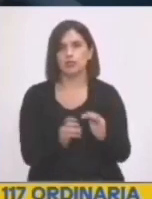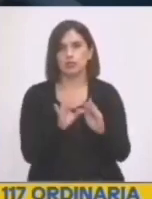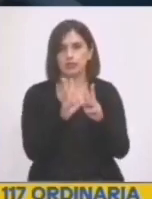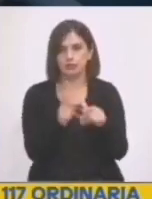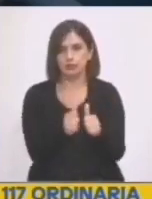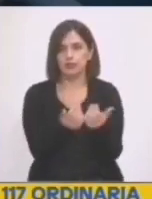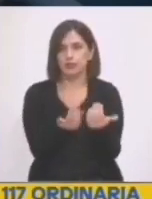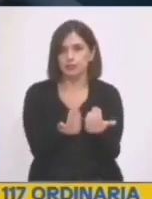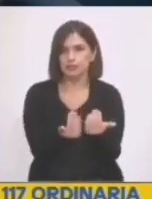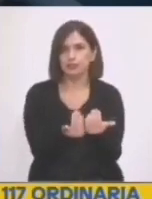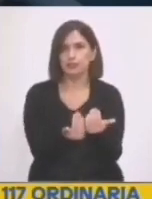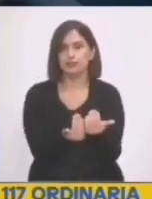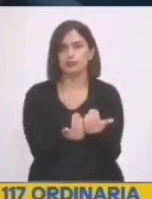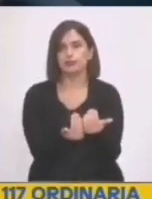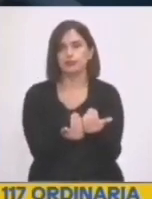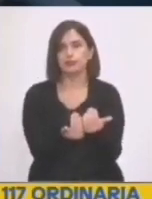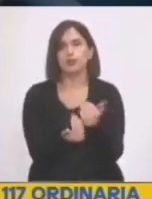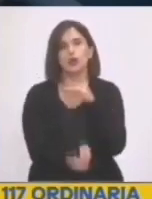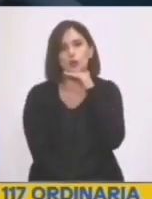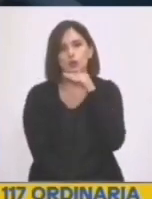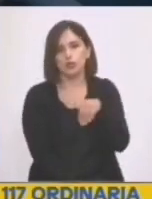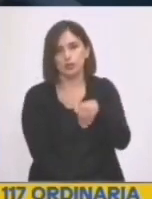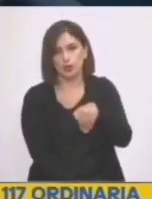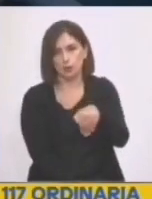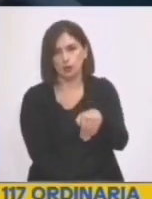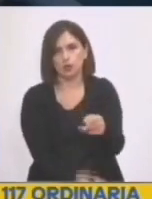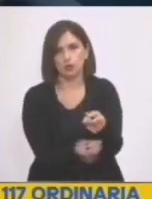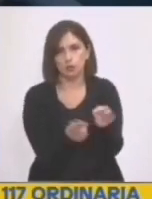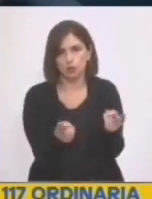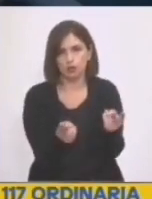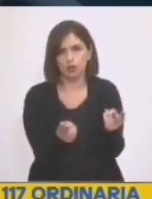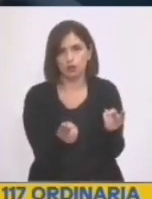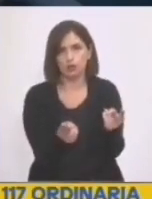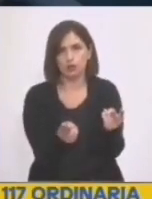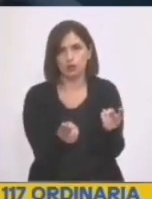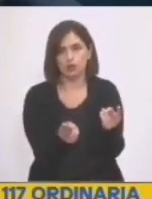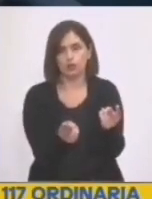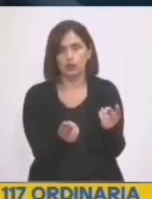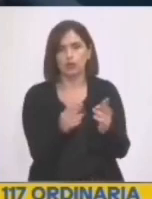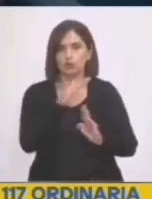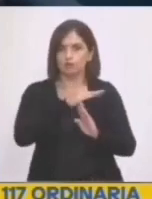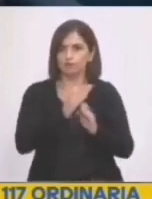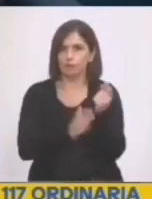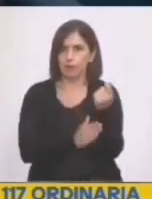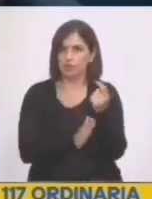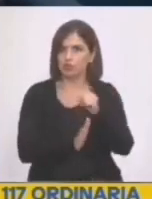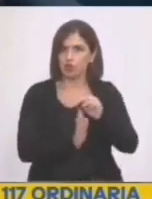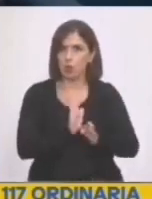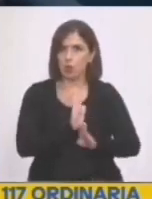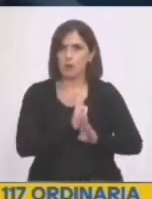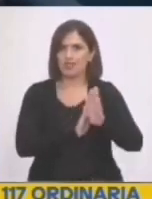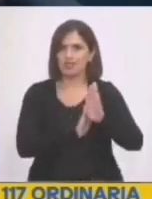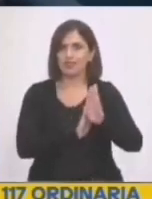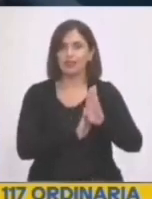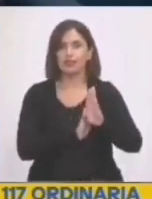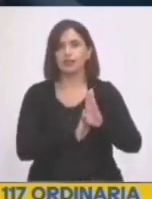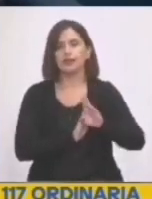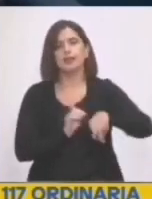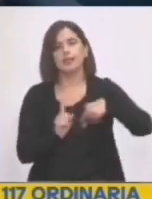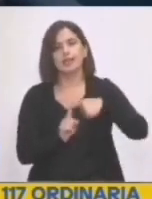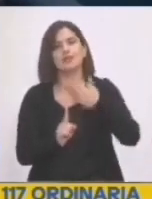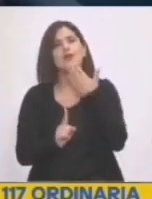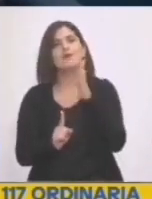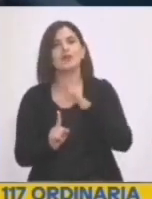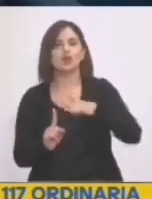familias que necesitan mantener el transporte público no solamente en sus tarifas congeladas sino que además en condiciones de de mucho mejor